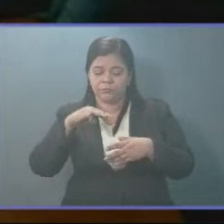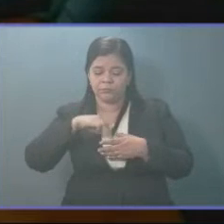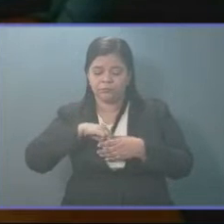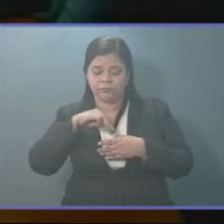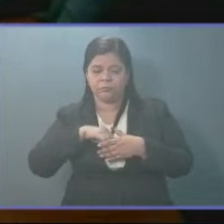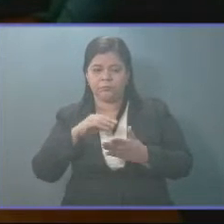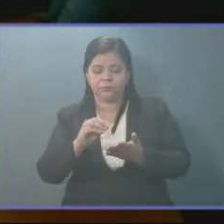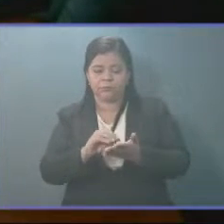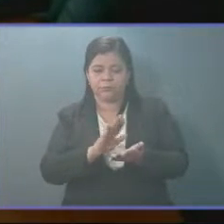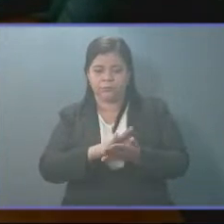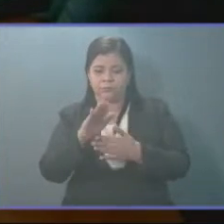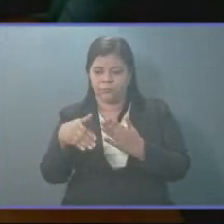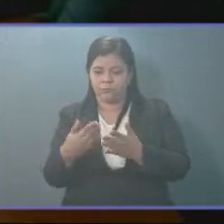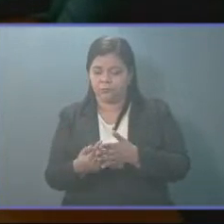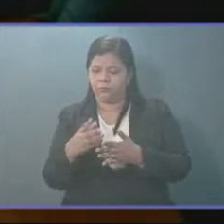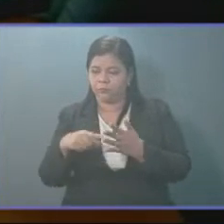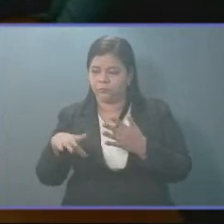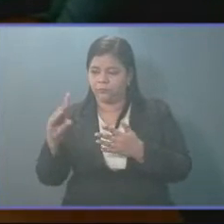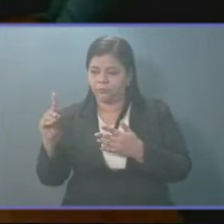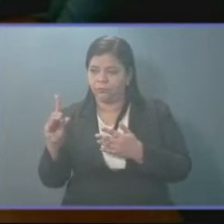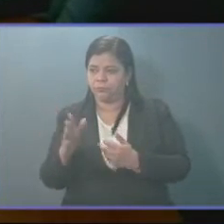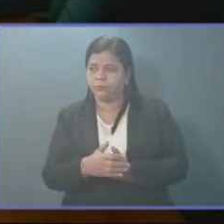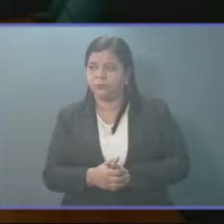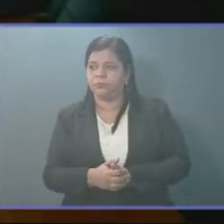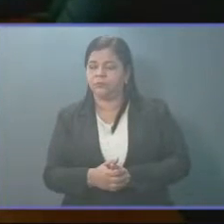excepciones establecidas en el presente código.